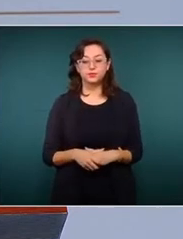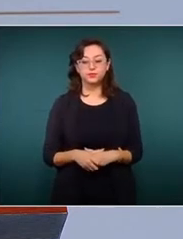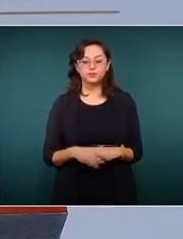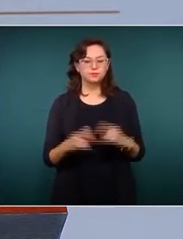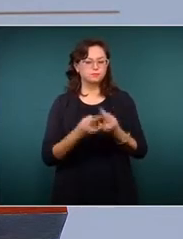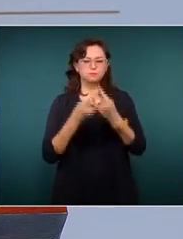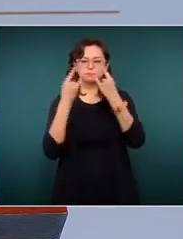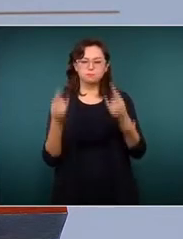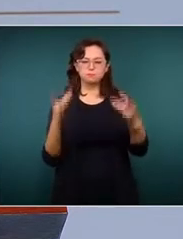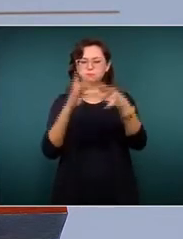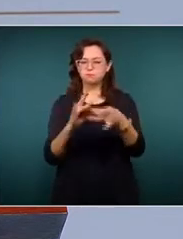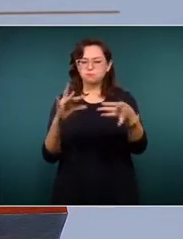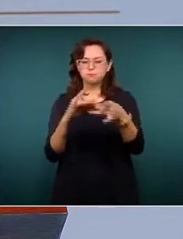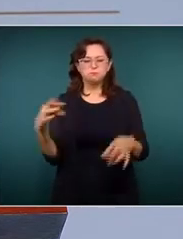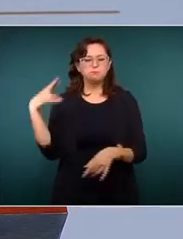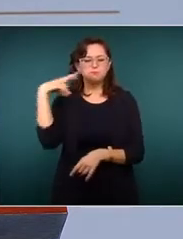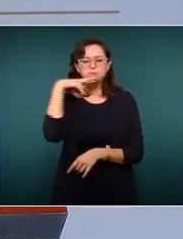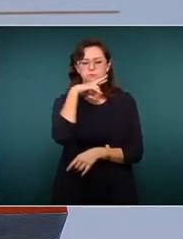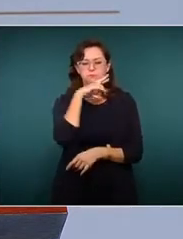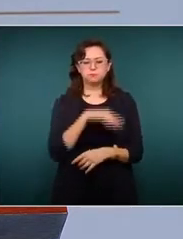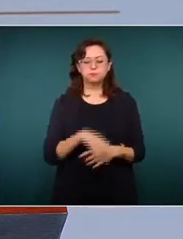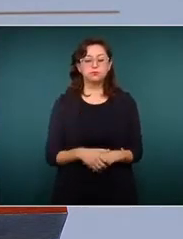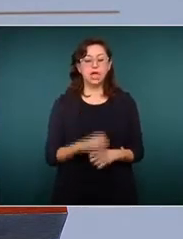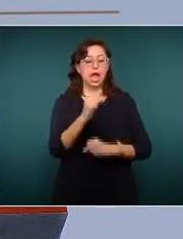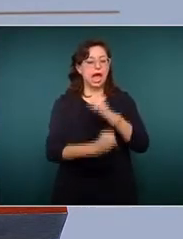de contar. En